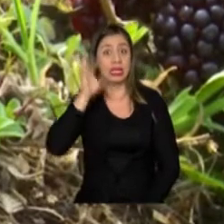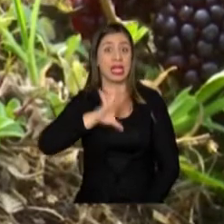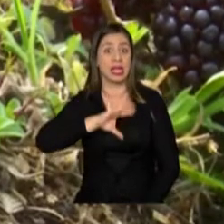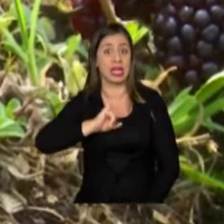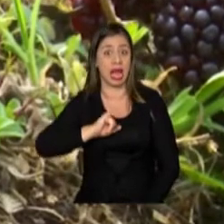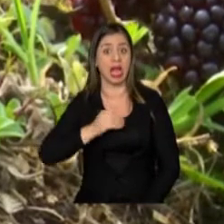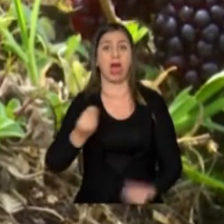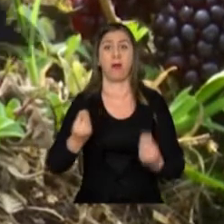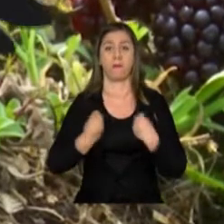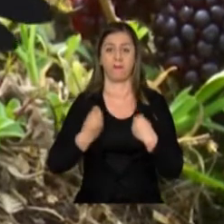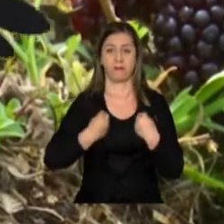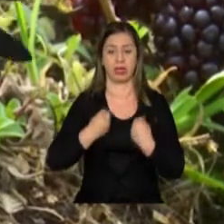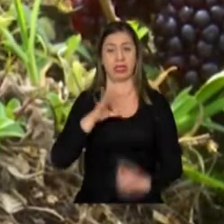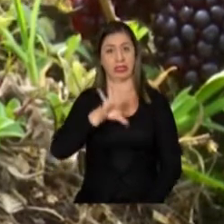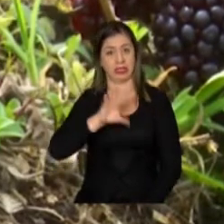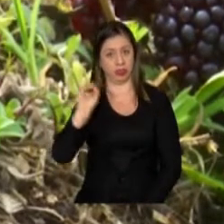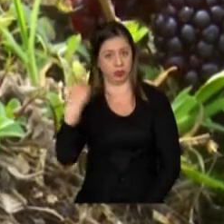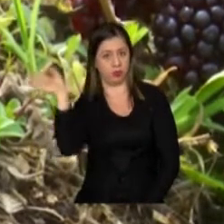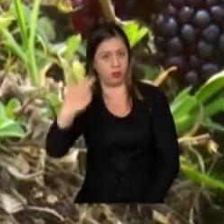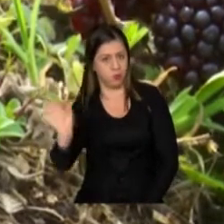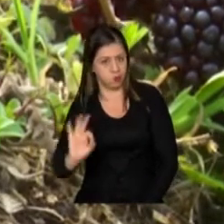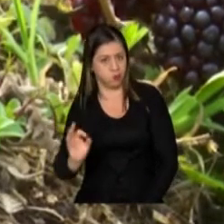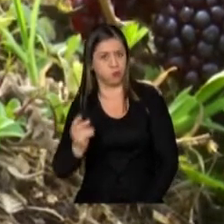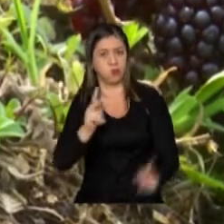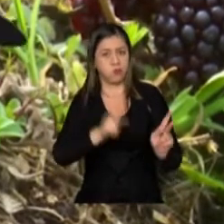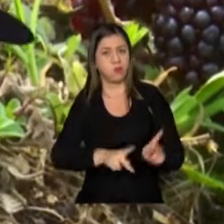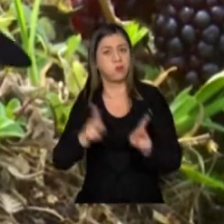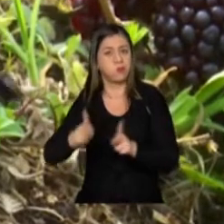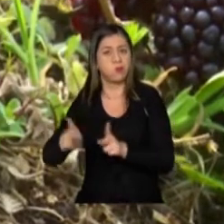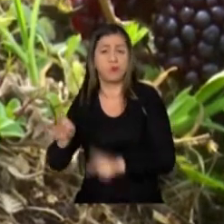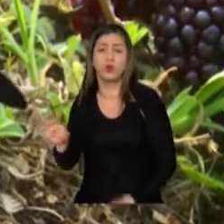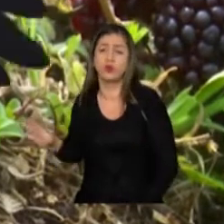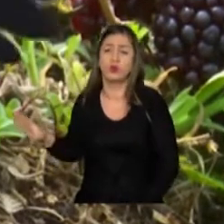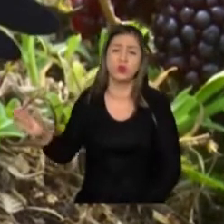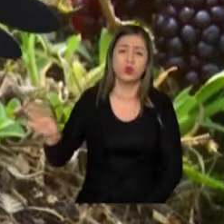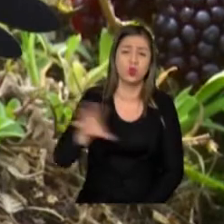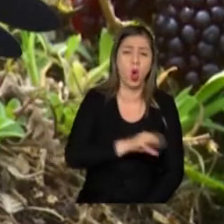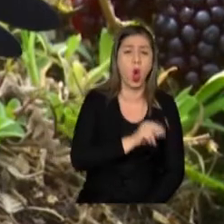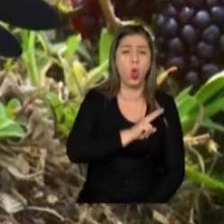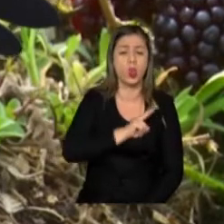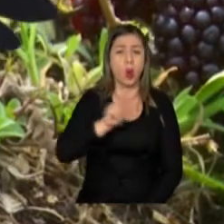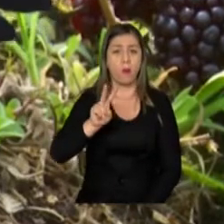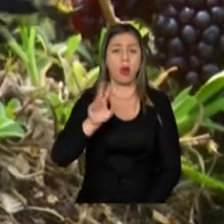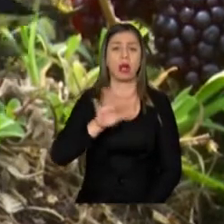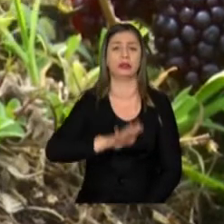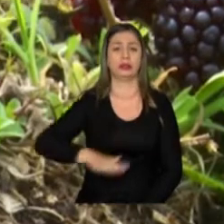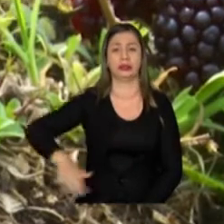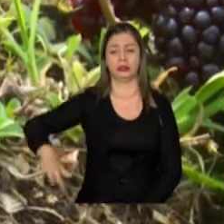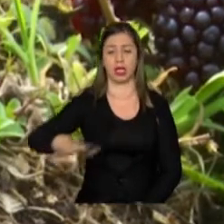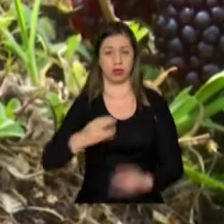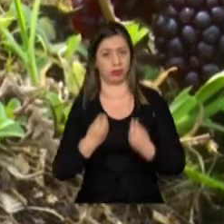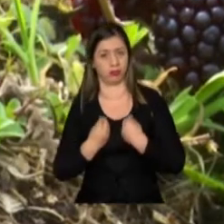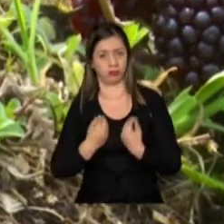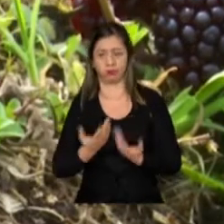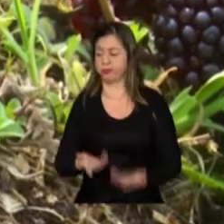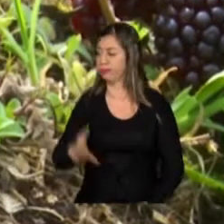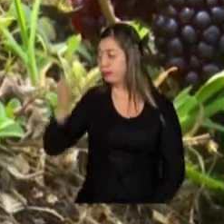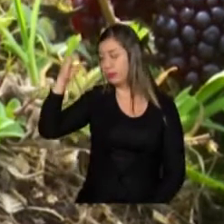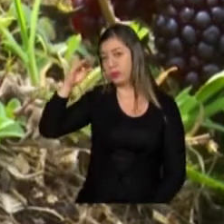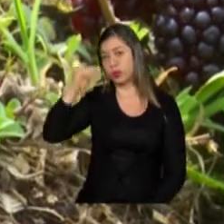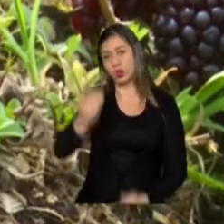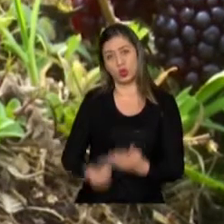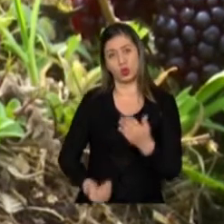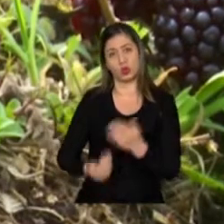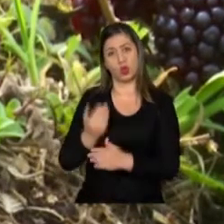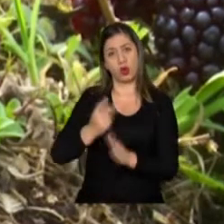el 50% de la población de todo el departamento. Pero abuelito, ¿los